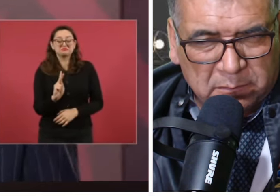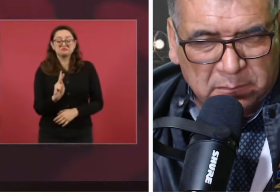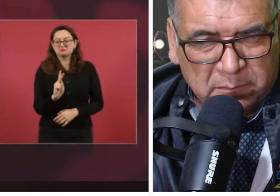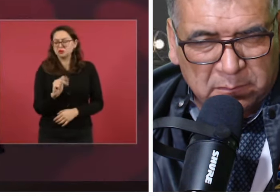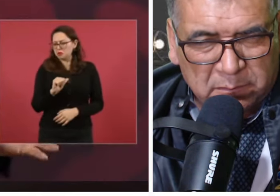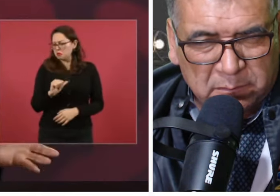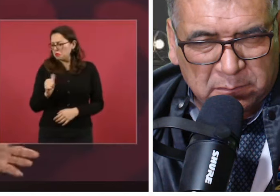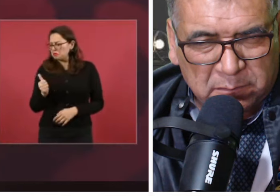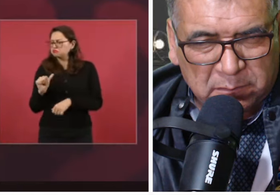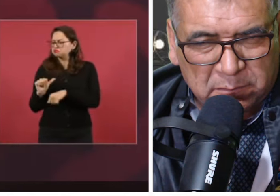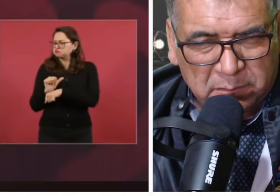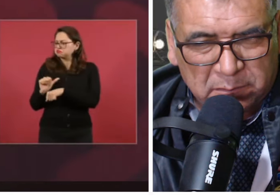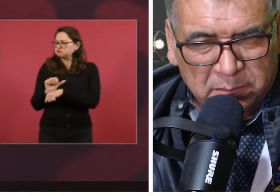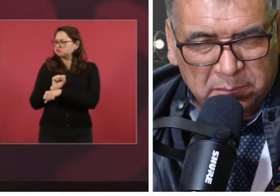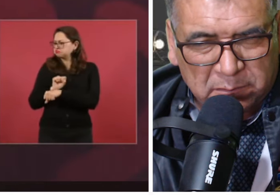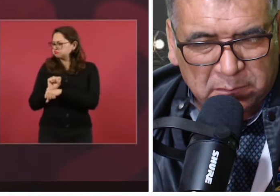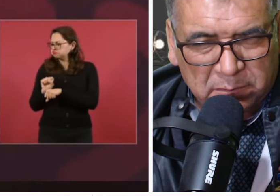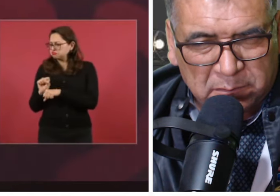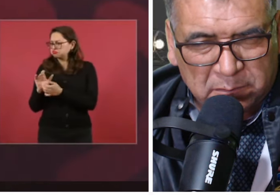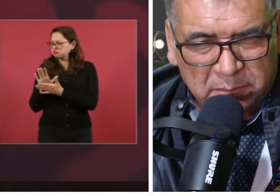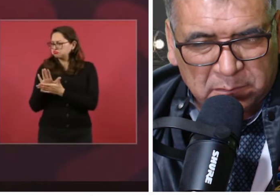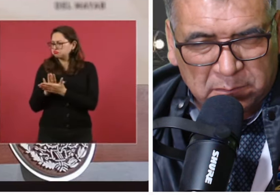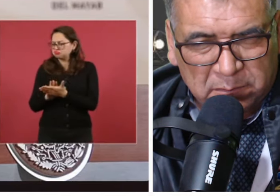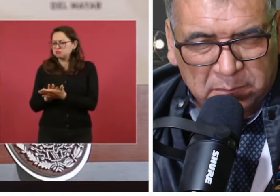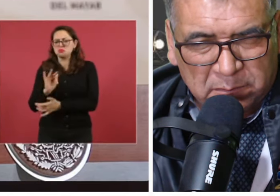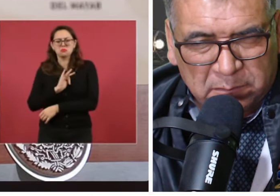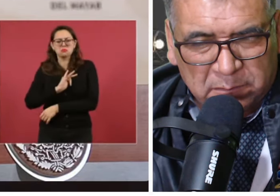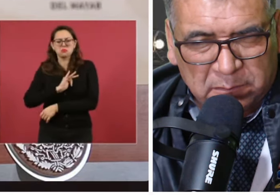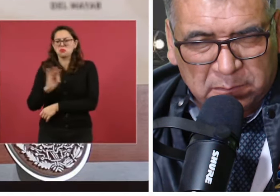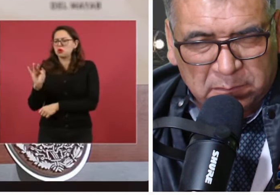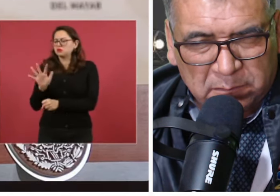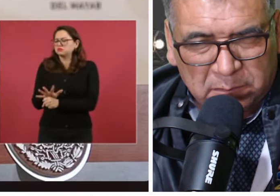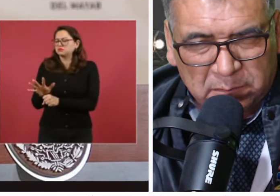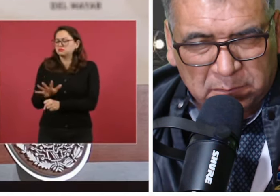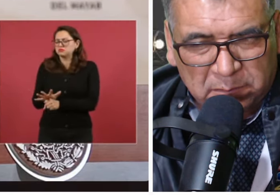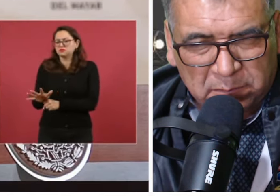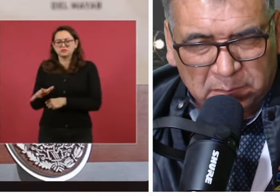puedo traer un carro modesto.